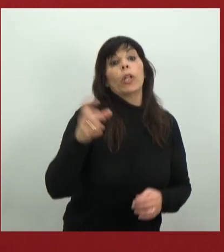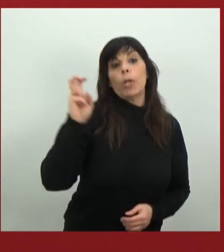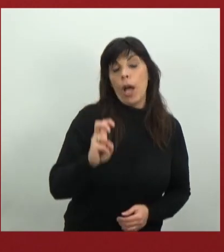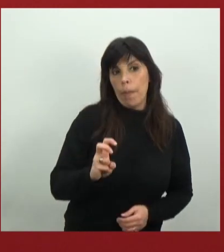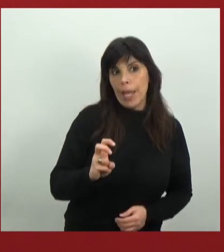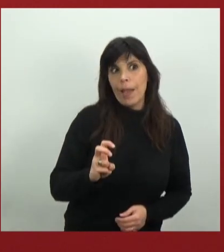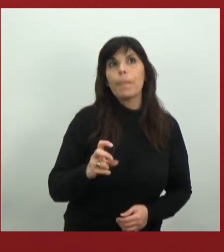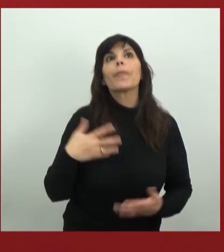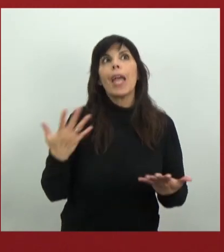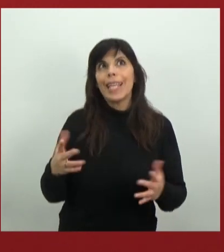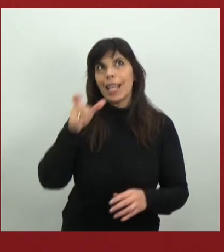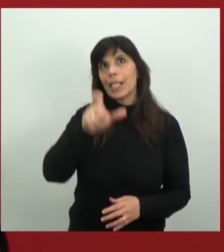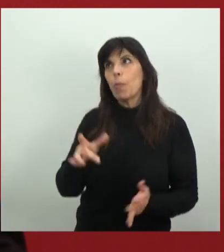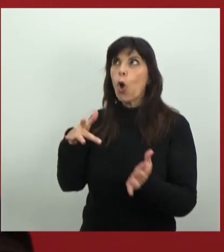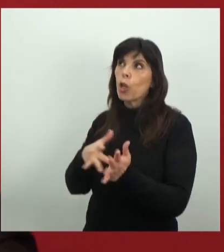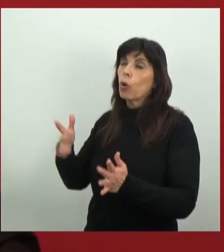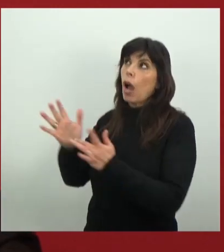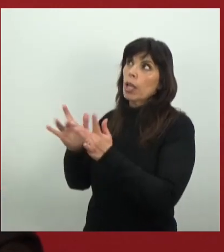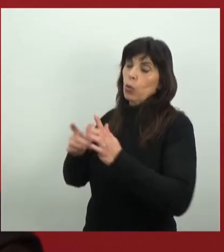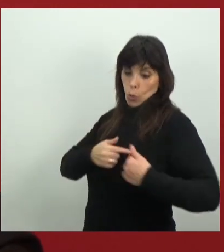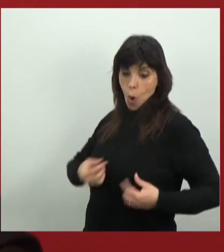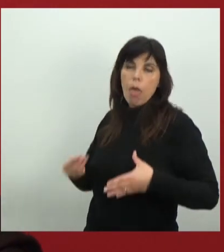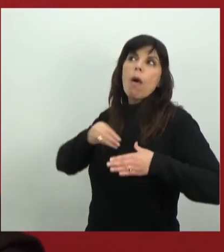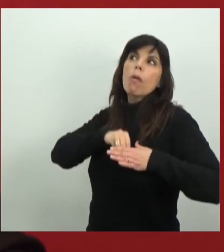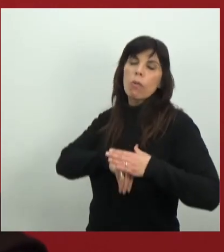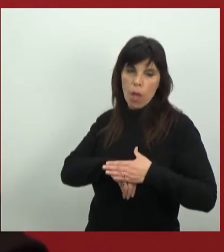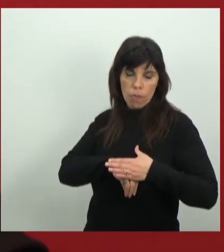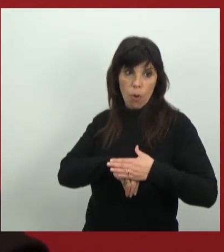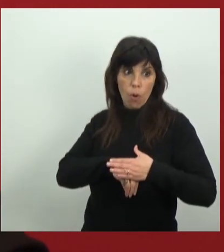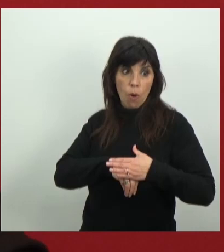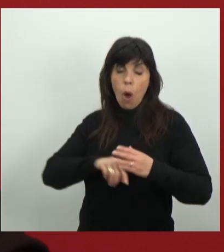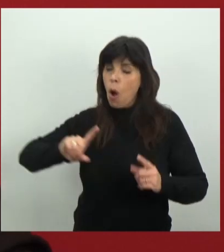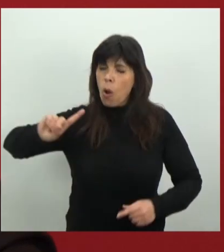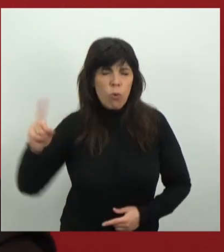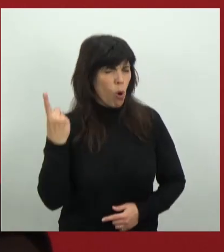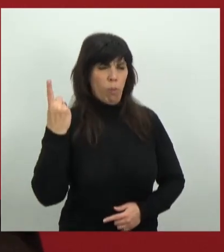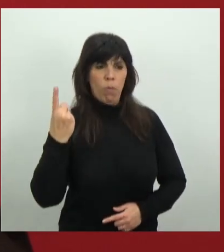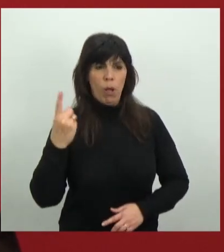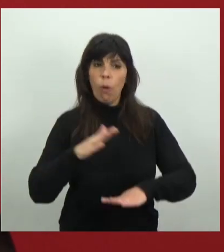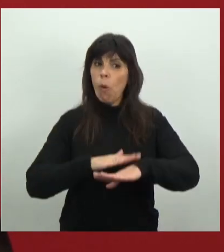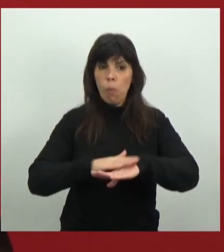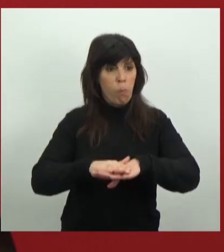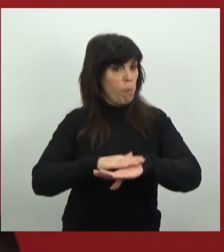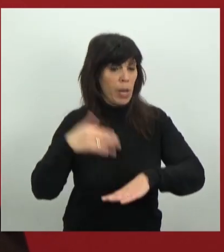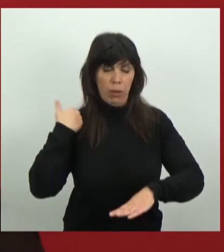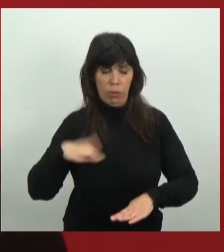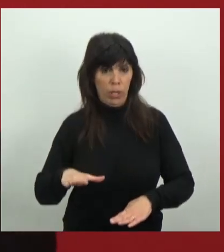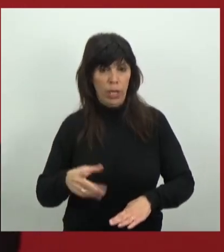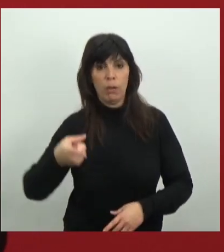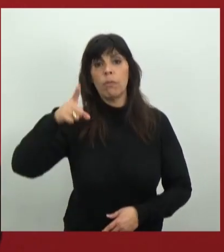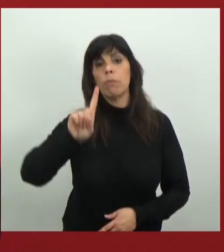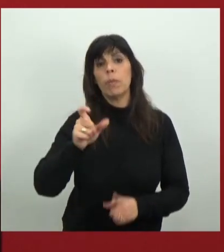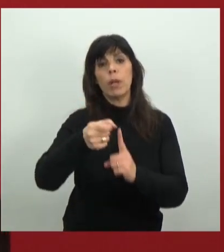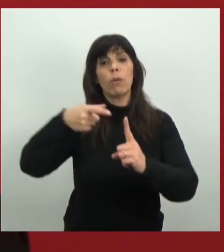tienes que saber que uno le es perdonado. Pero oye lo que dice segunda carta de Corintios